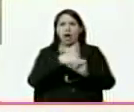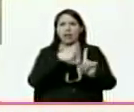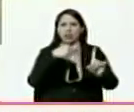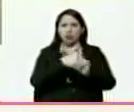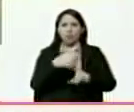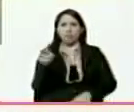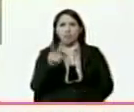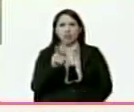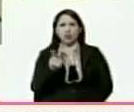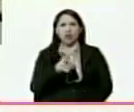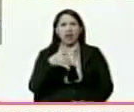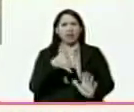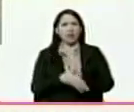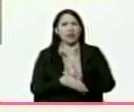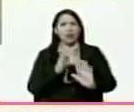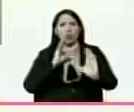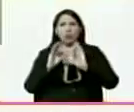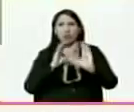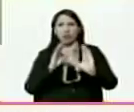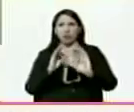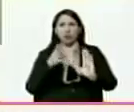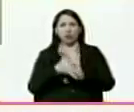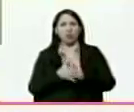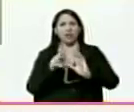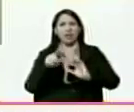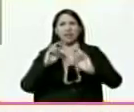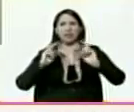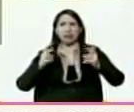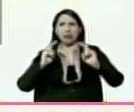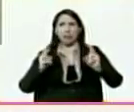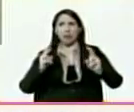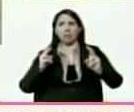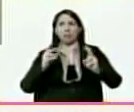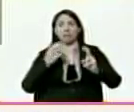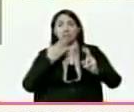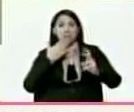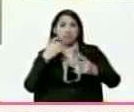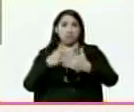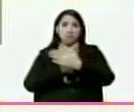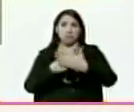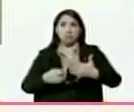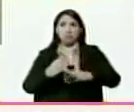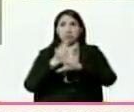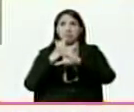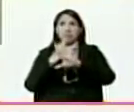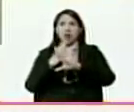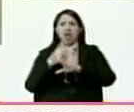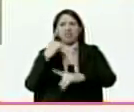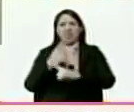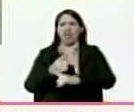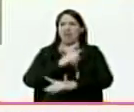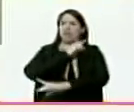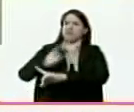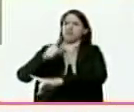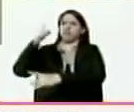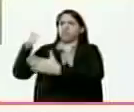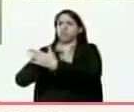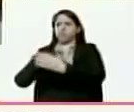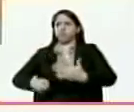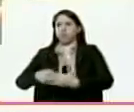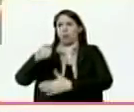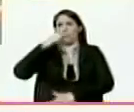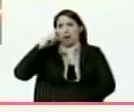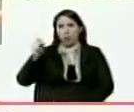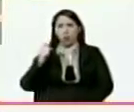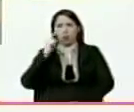mediático, comunicacional. Con este tema de las sanciones, como decir, no, hay que sancionar a Maduro, hay que